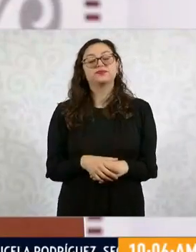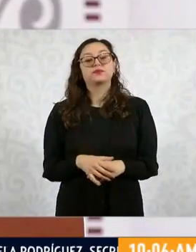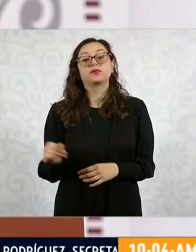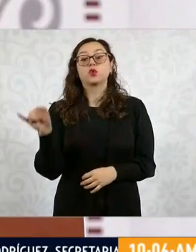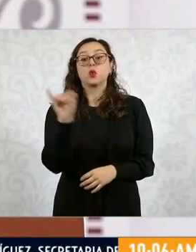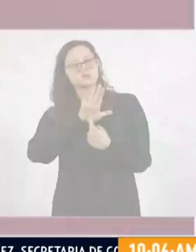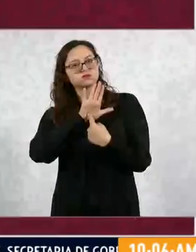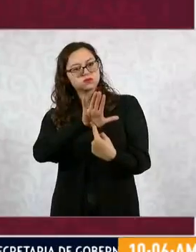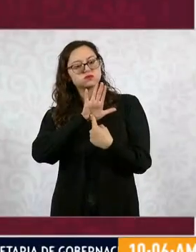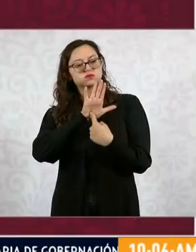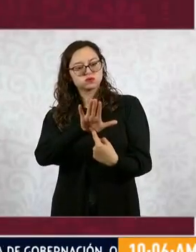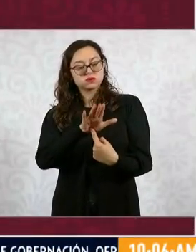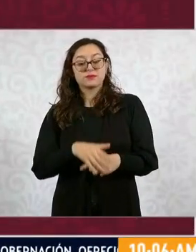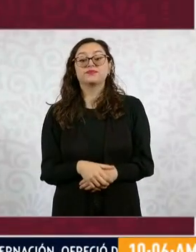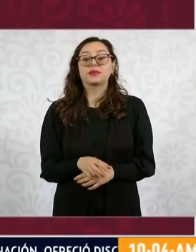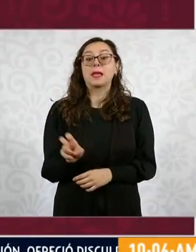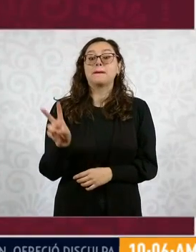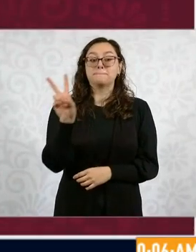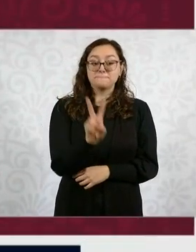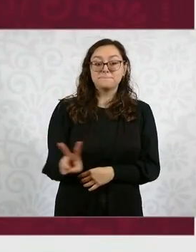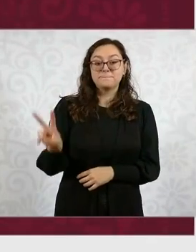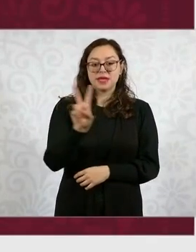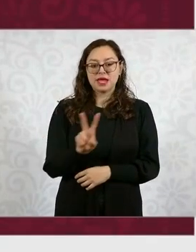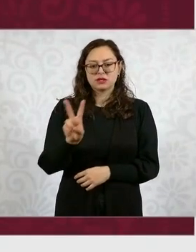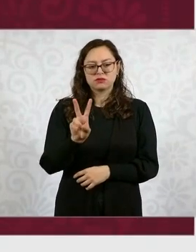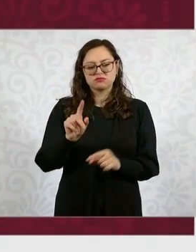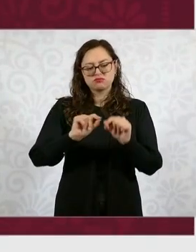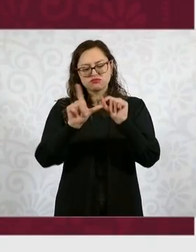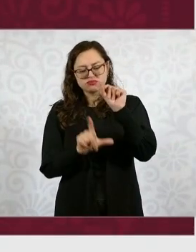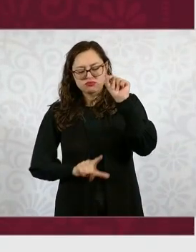historia y el viernes le llamamos Suave